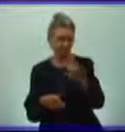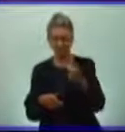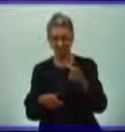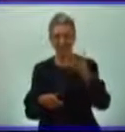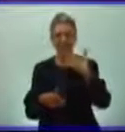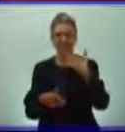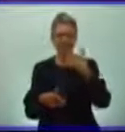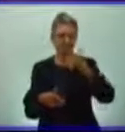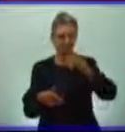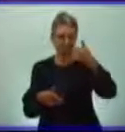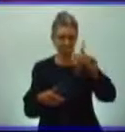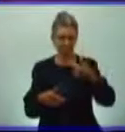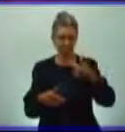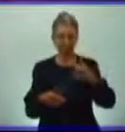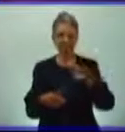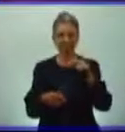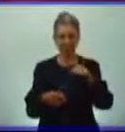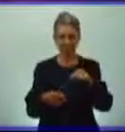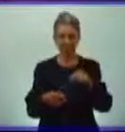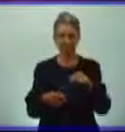beneficios